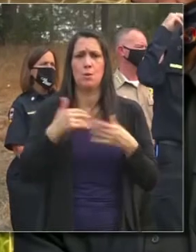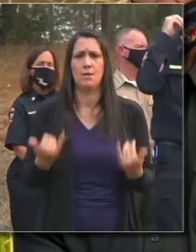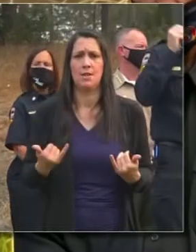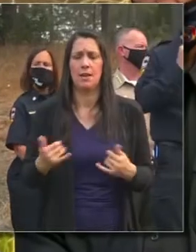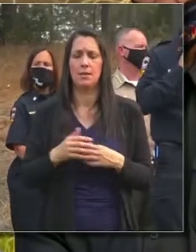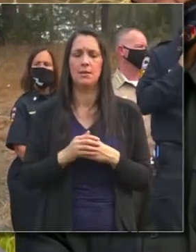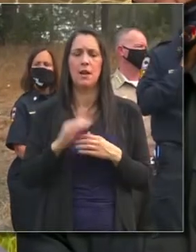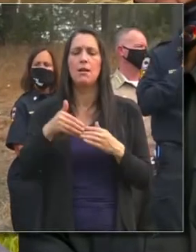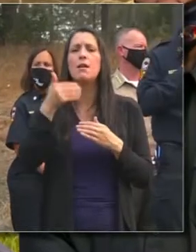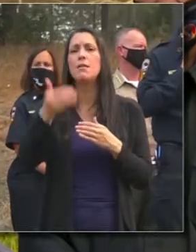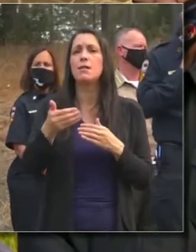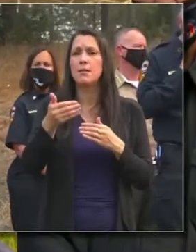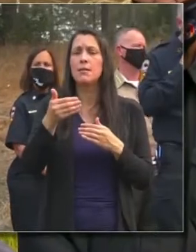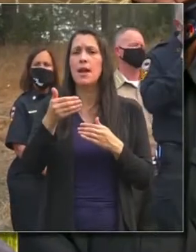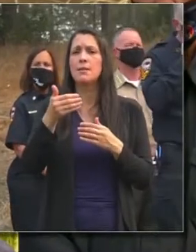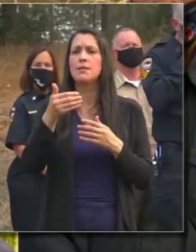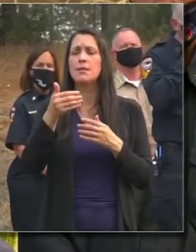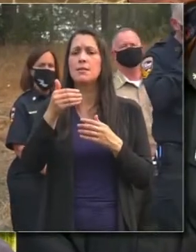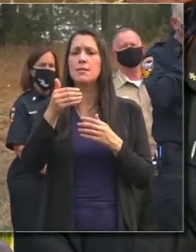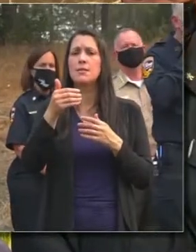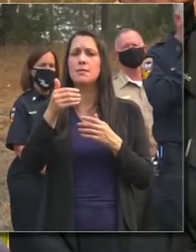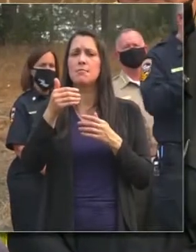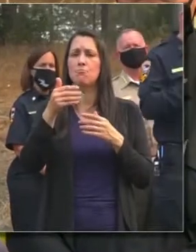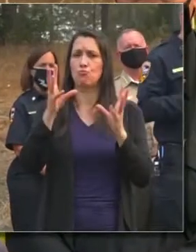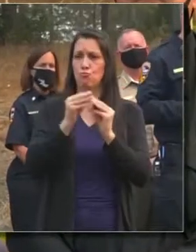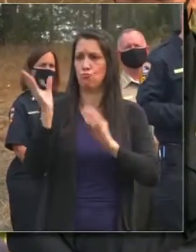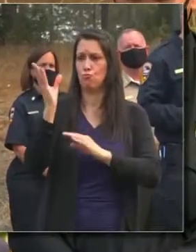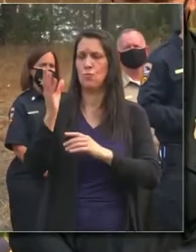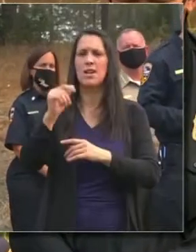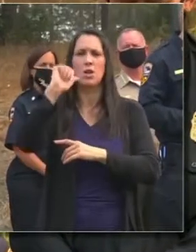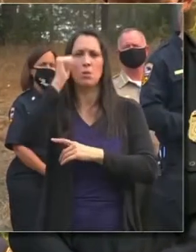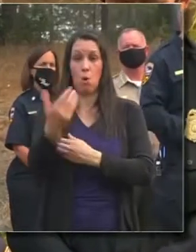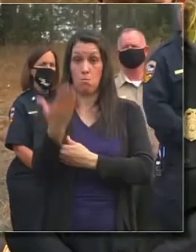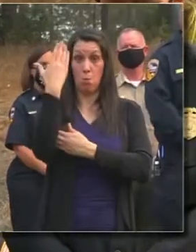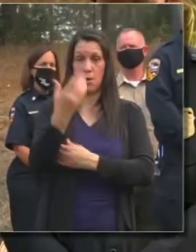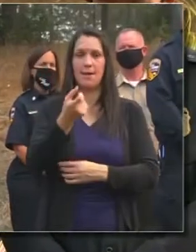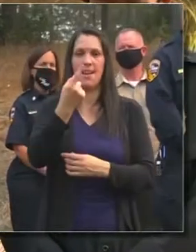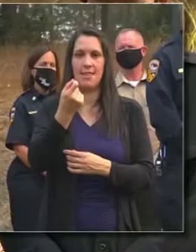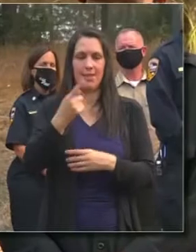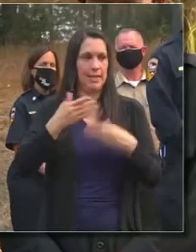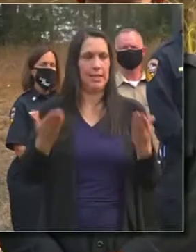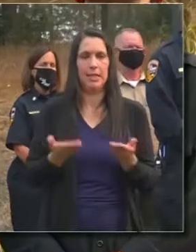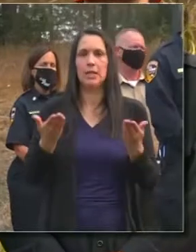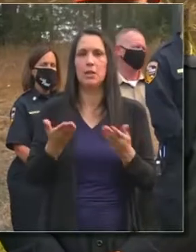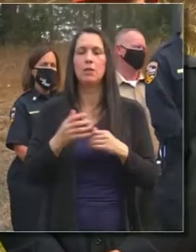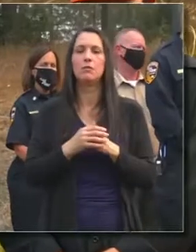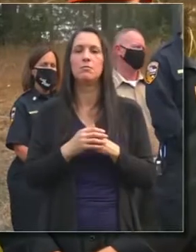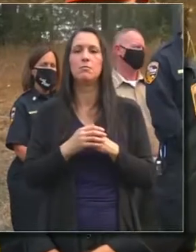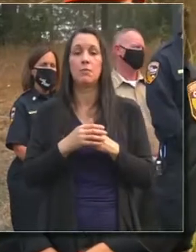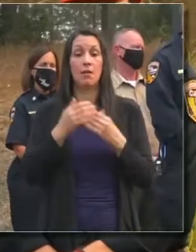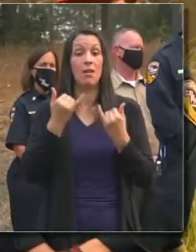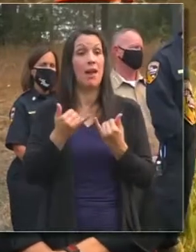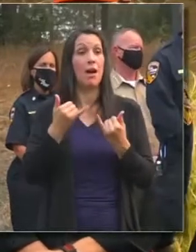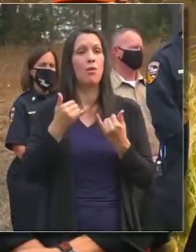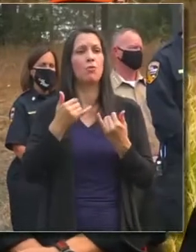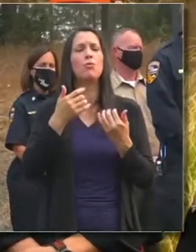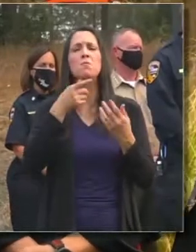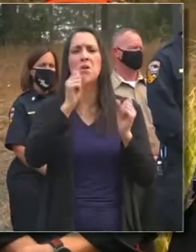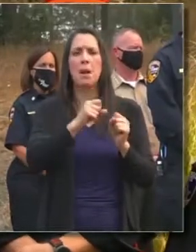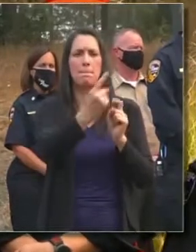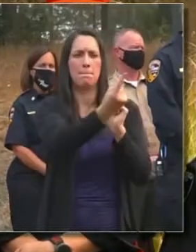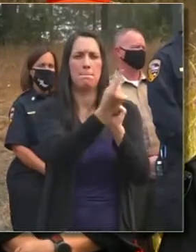recordatorio la próxima conferencia será a las 11 de la mañana mañana en este mismo lugar y estaremos disponibles después para